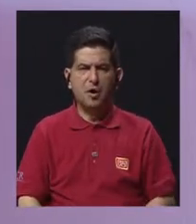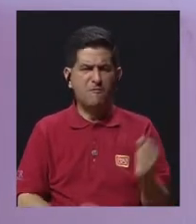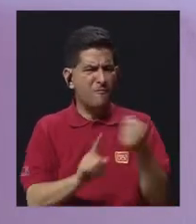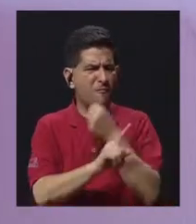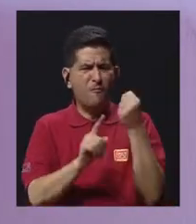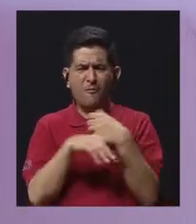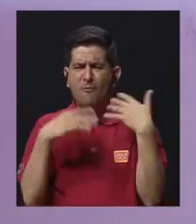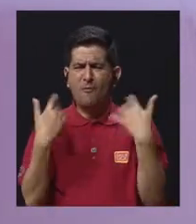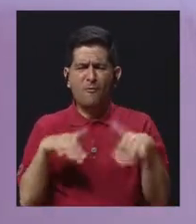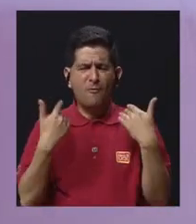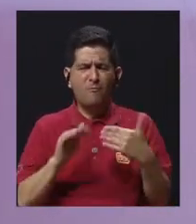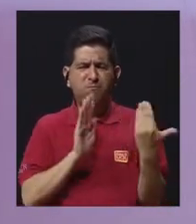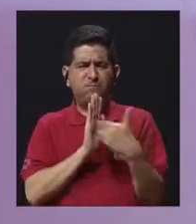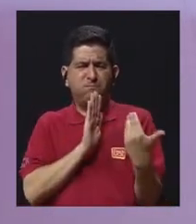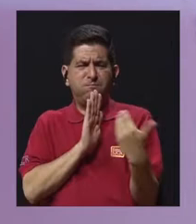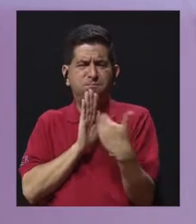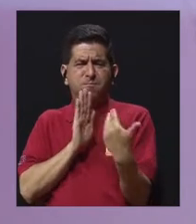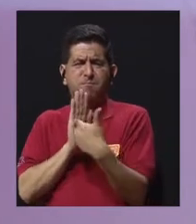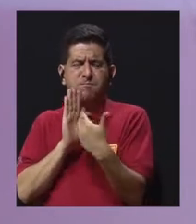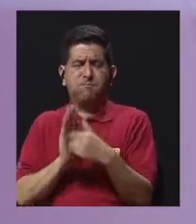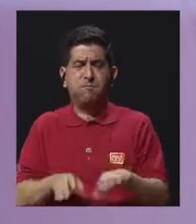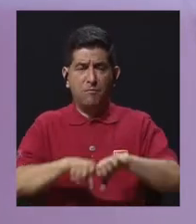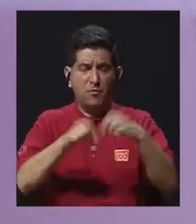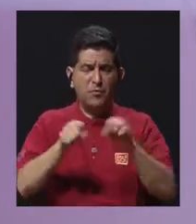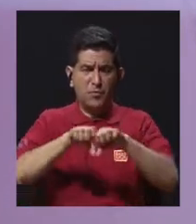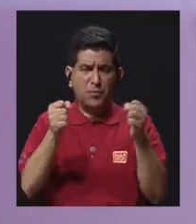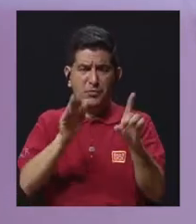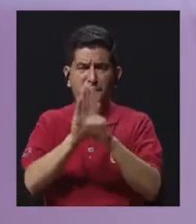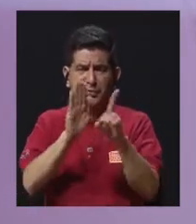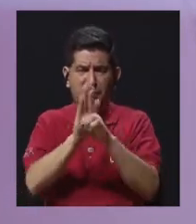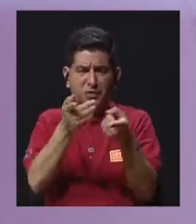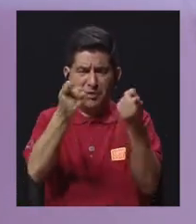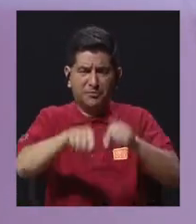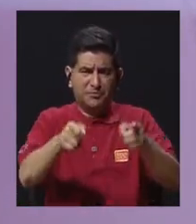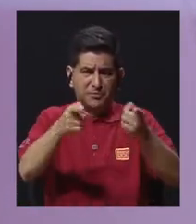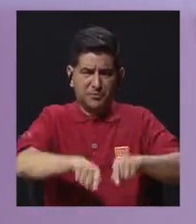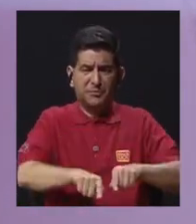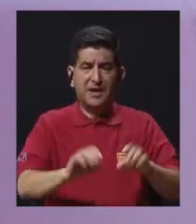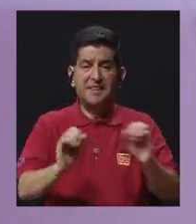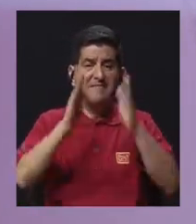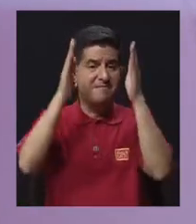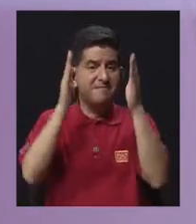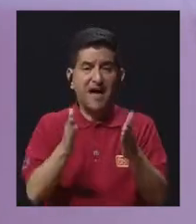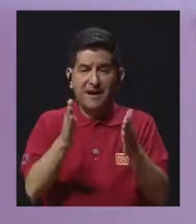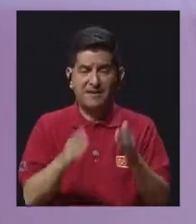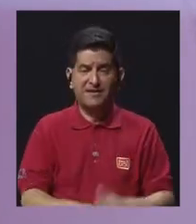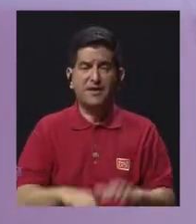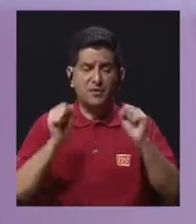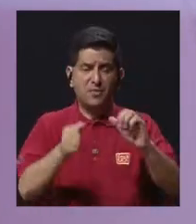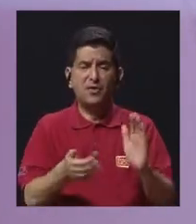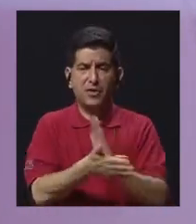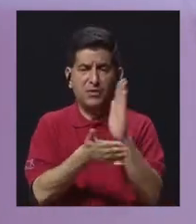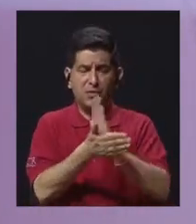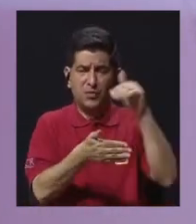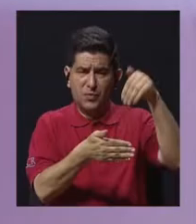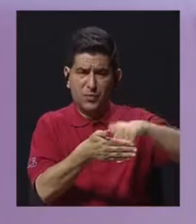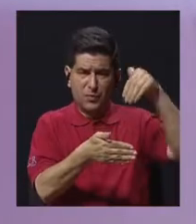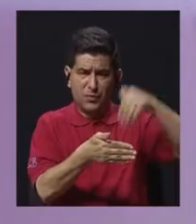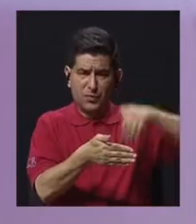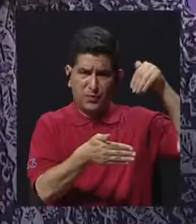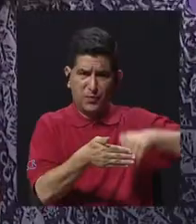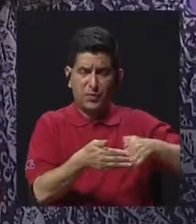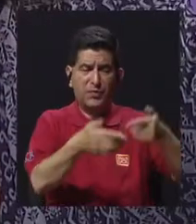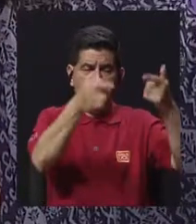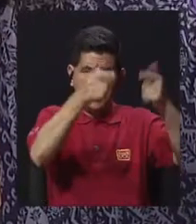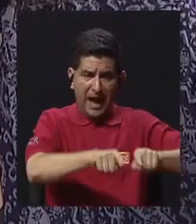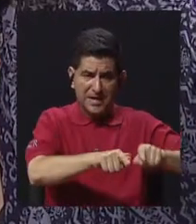a descubrir y a ver cuánta violencia sufríamos, cuánta violación a nuestros derechos, y no había nadie